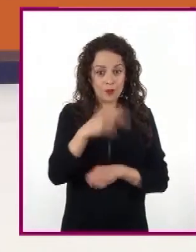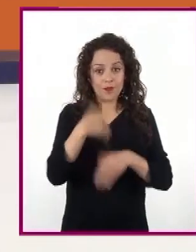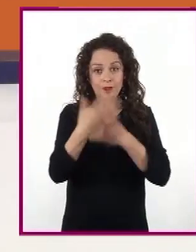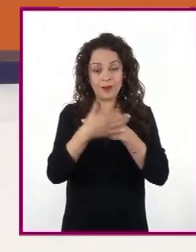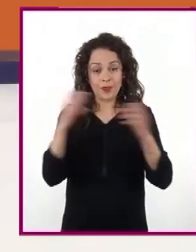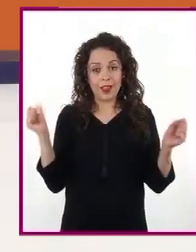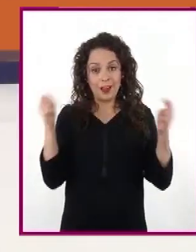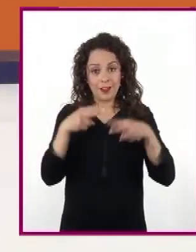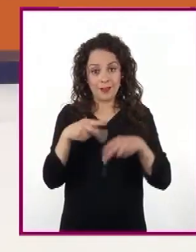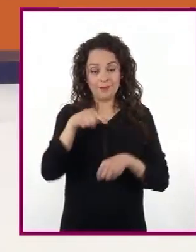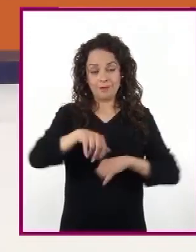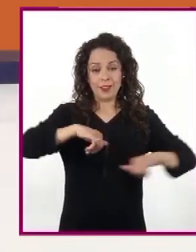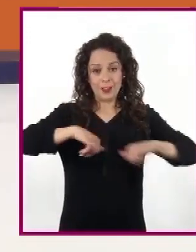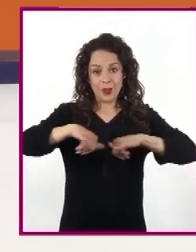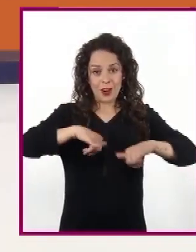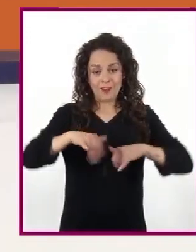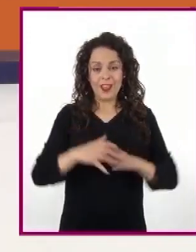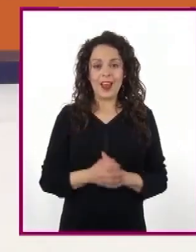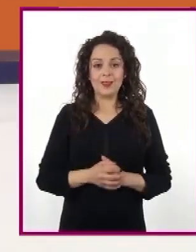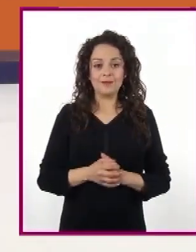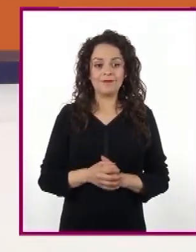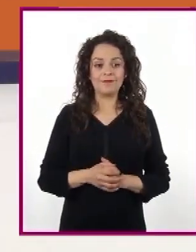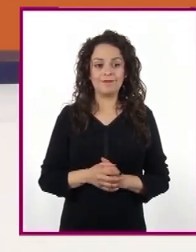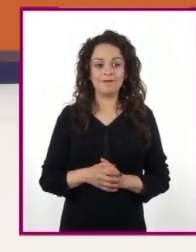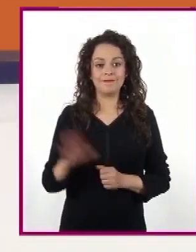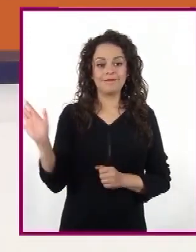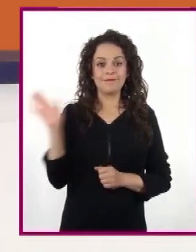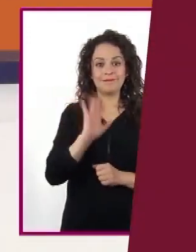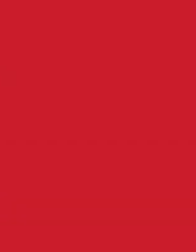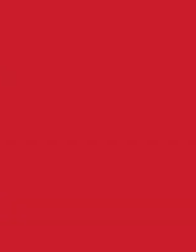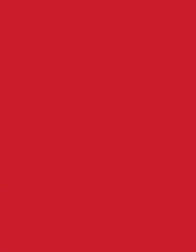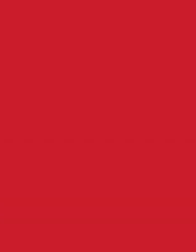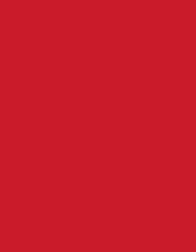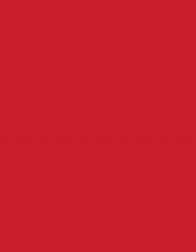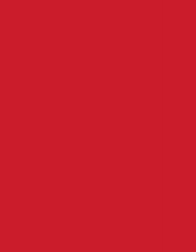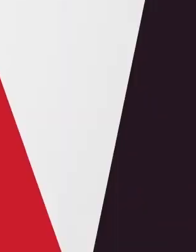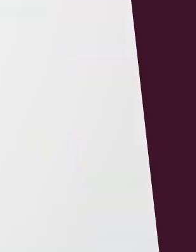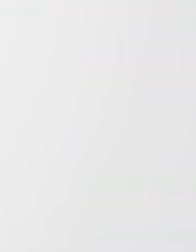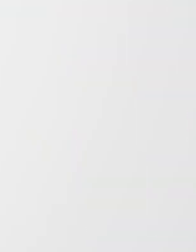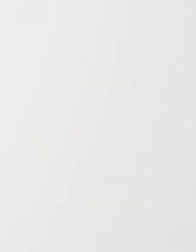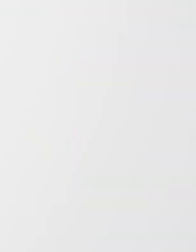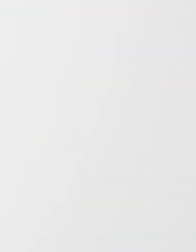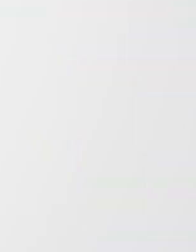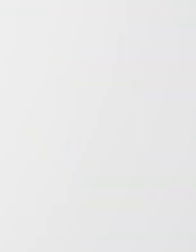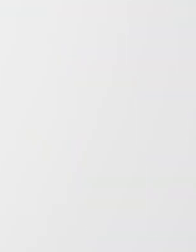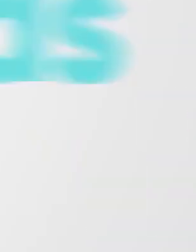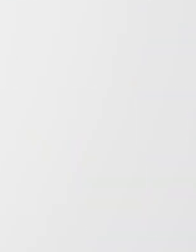próxima sesión de Geografía. ¡Hasta la próxima!